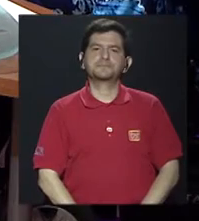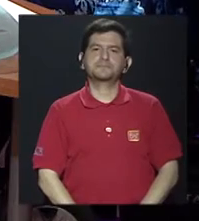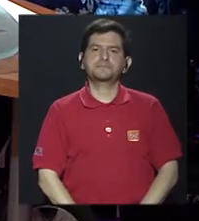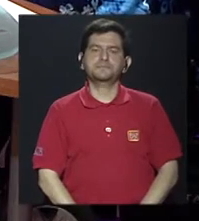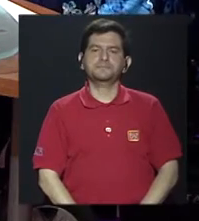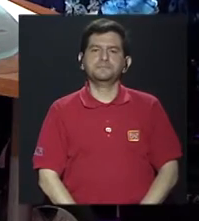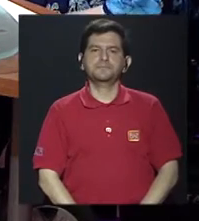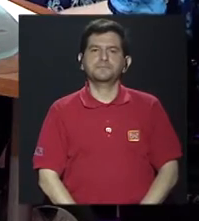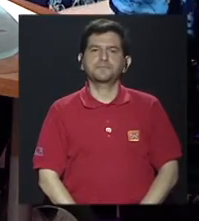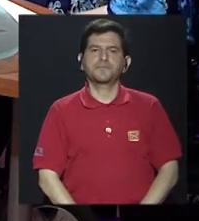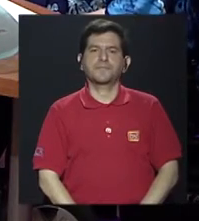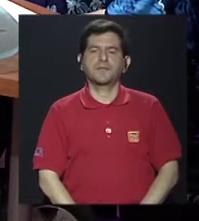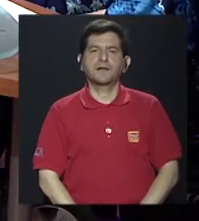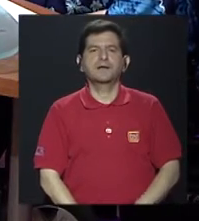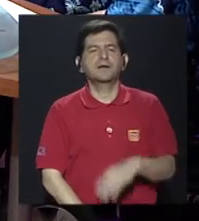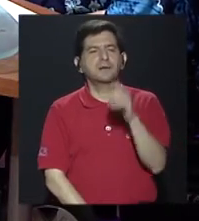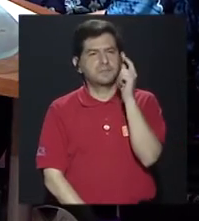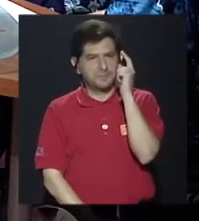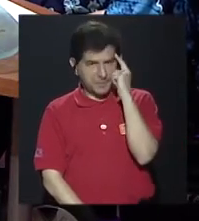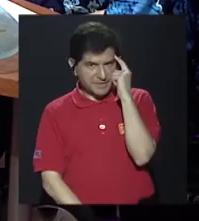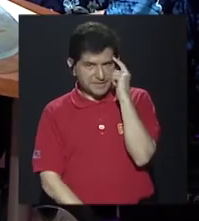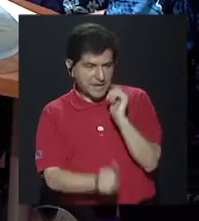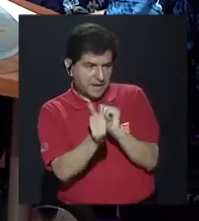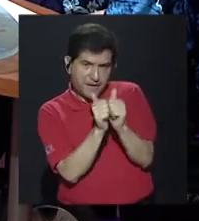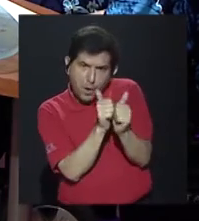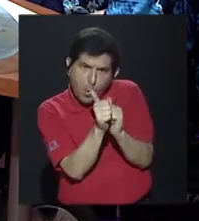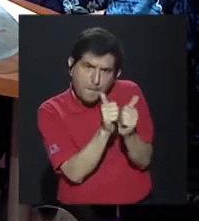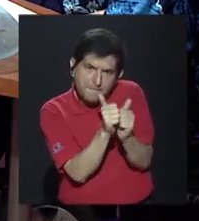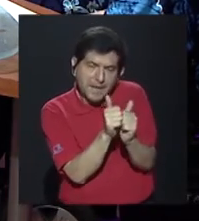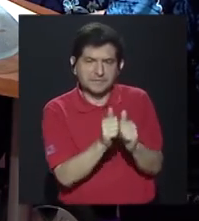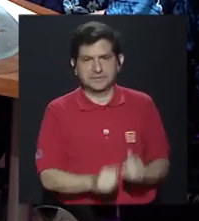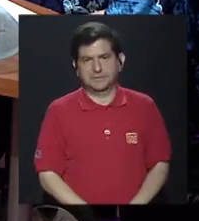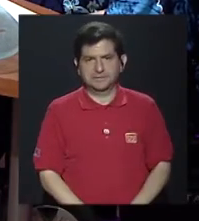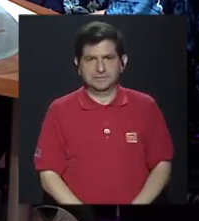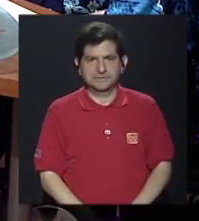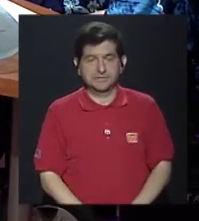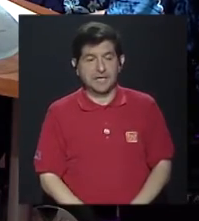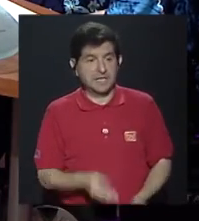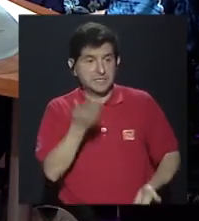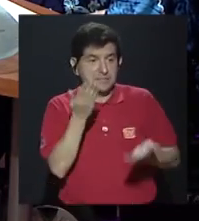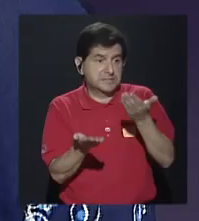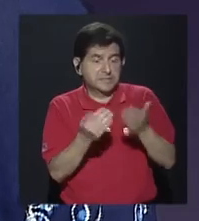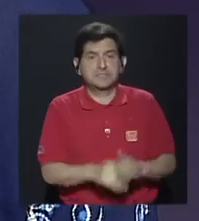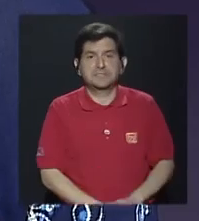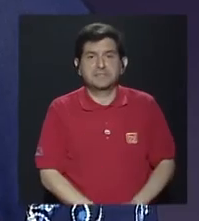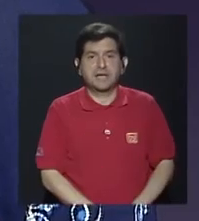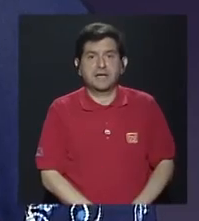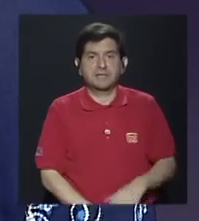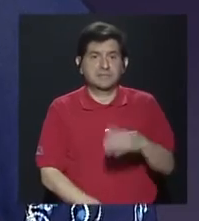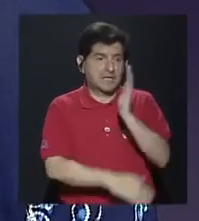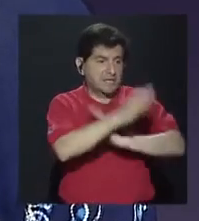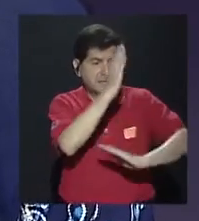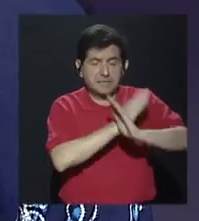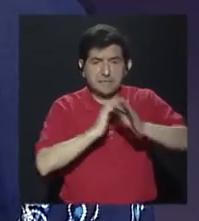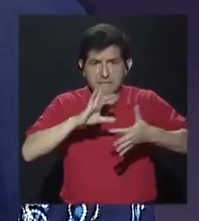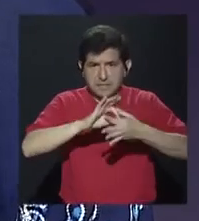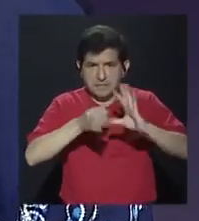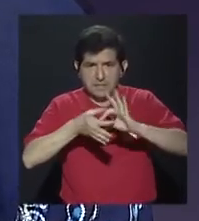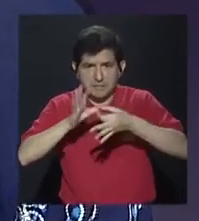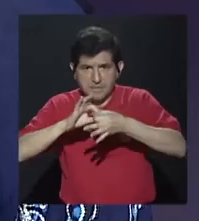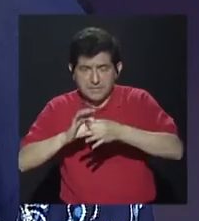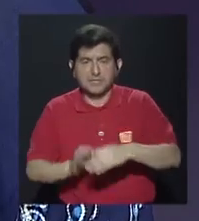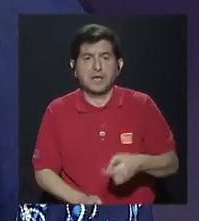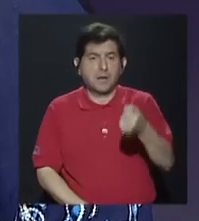que si a nivel de competencias deportivas y paralímpicas hay pocas mujeres, imagino que a nivel de la